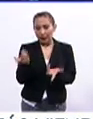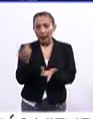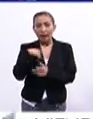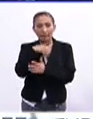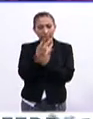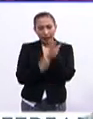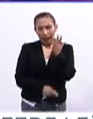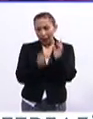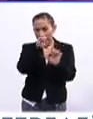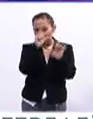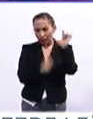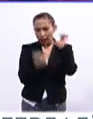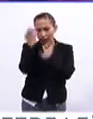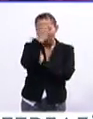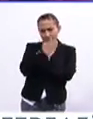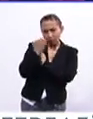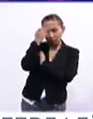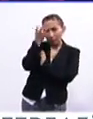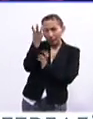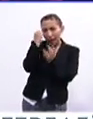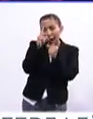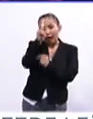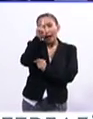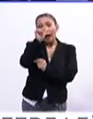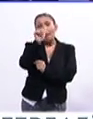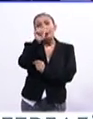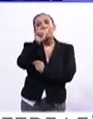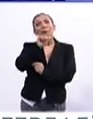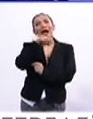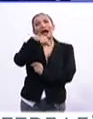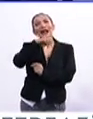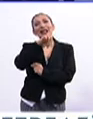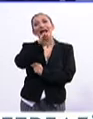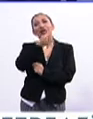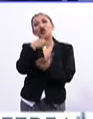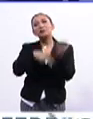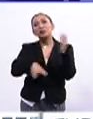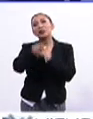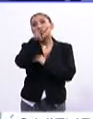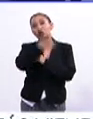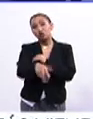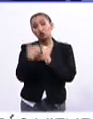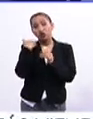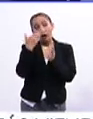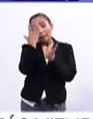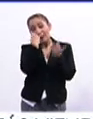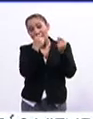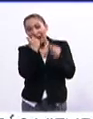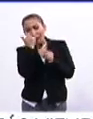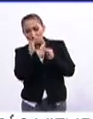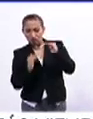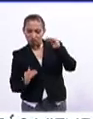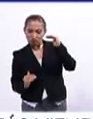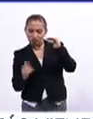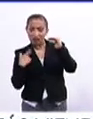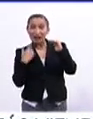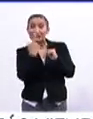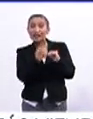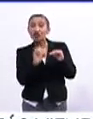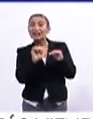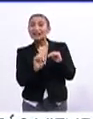Plan Nacional para la Evaluación de los Aprendizajes, Planea 2018, las brechas en el aprendizaje de dichos estudiantes es